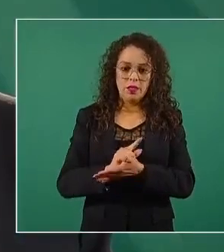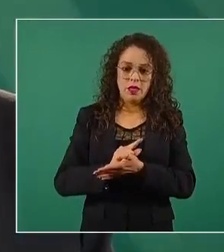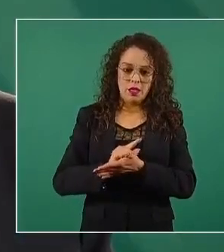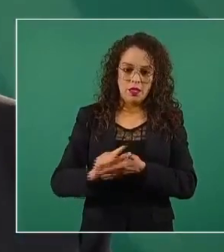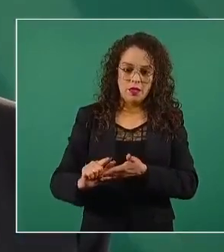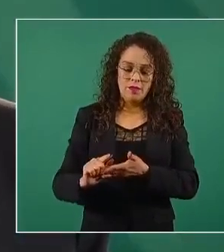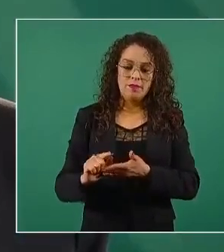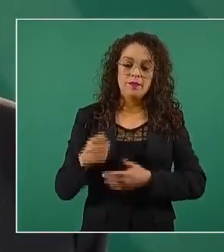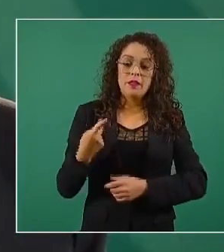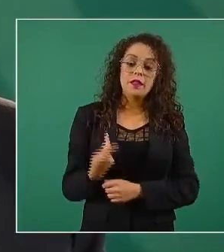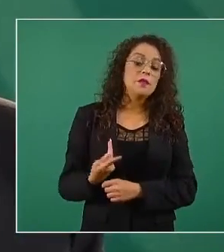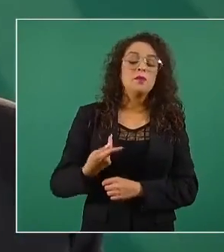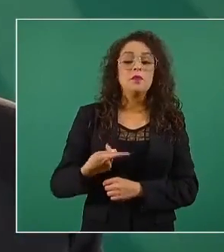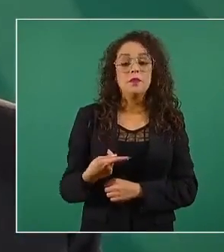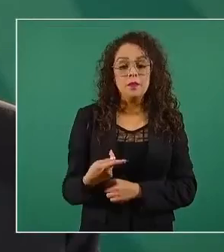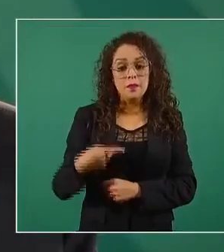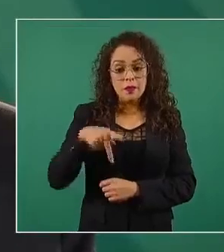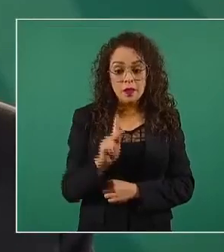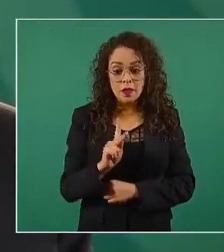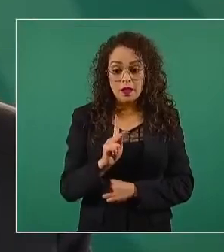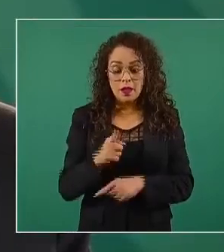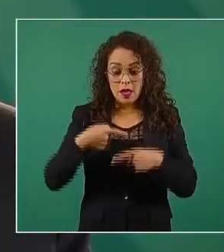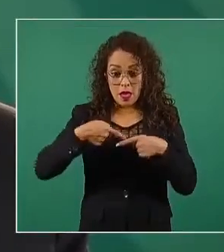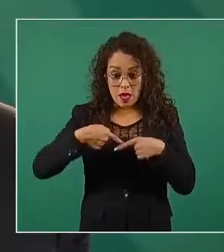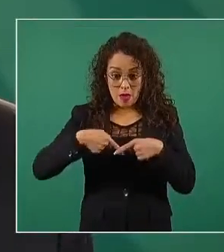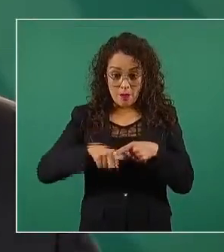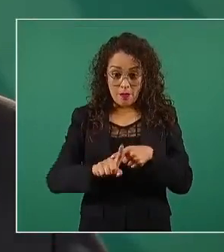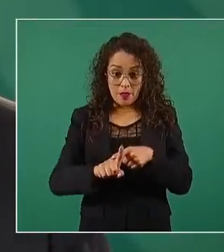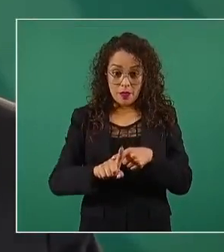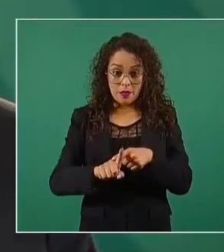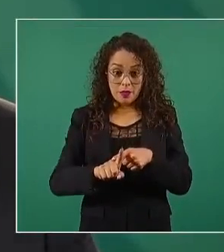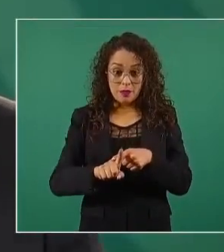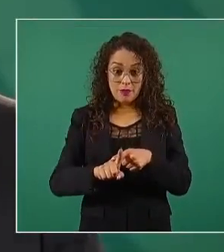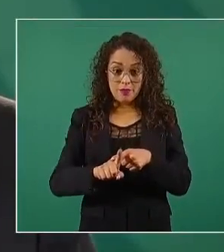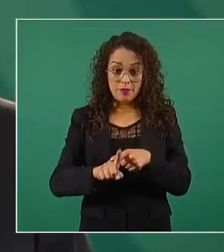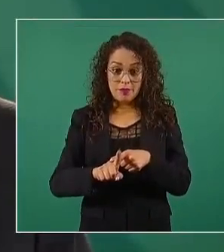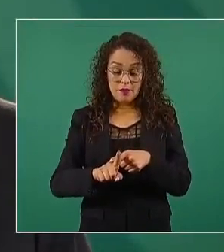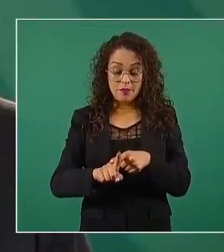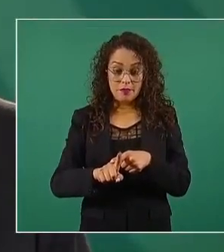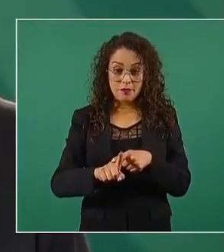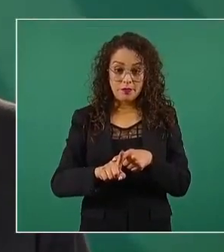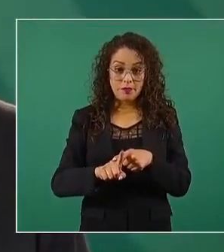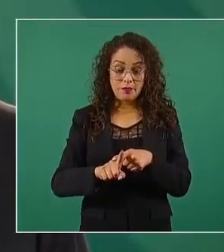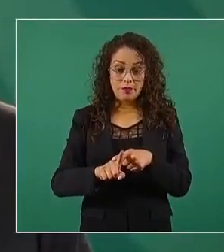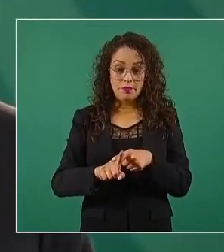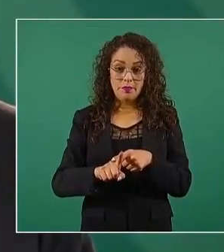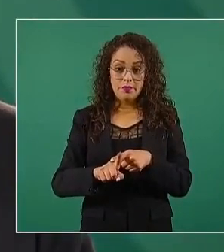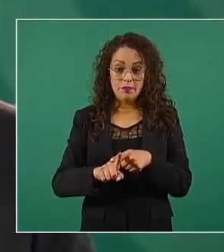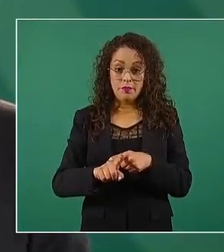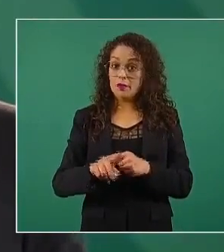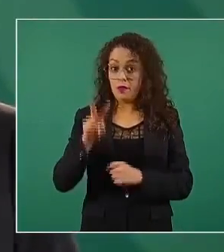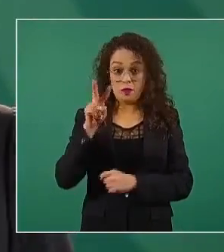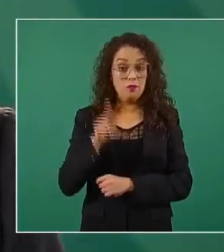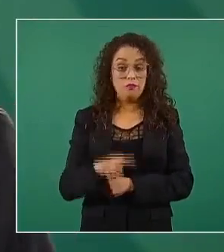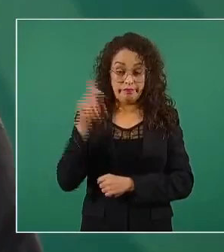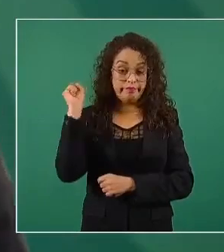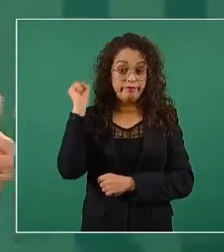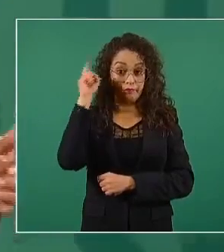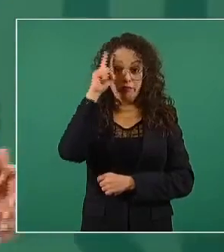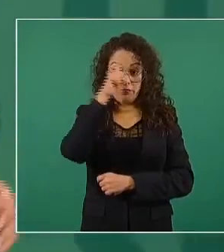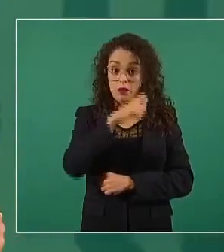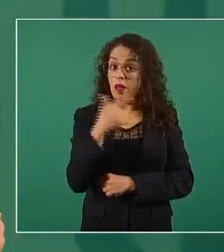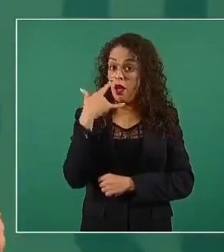que iniciamos la obra, además con un gran esfuerzo,